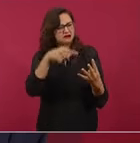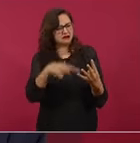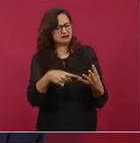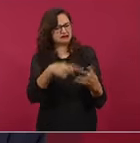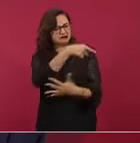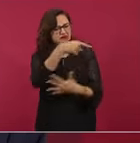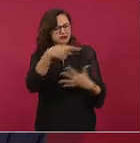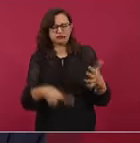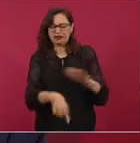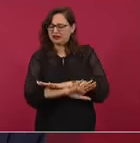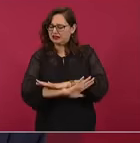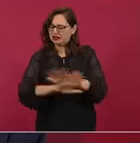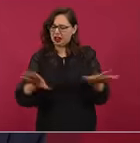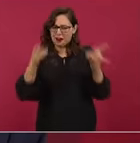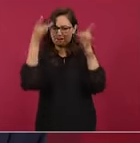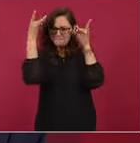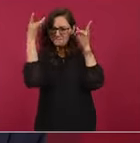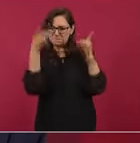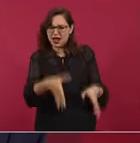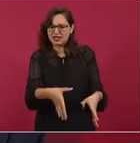y estamos luchando por eso.